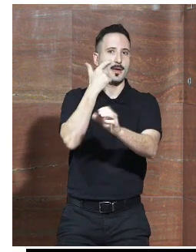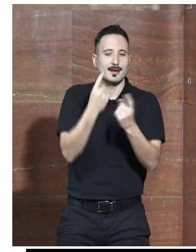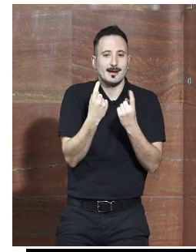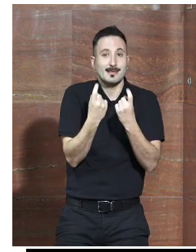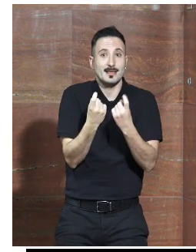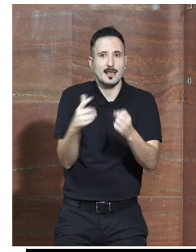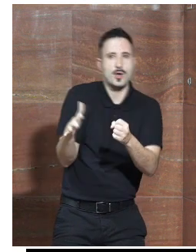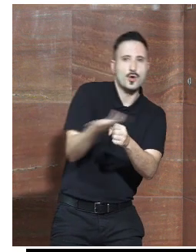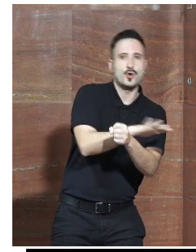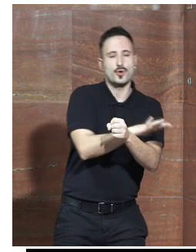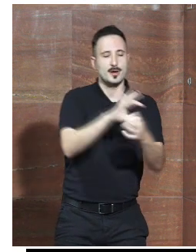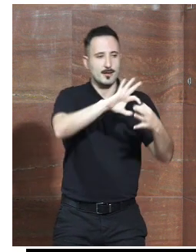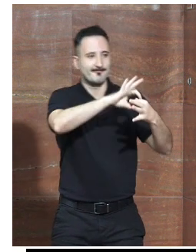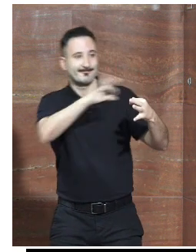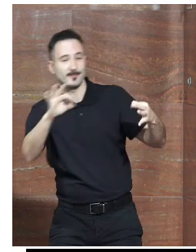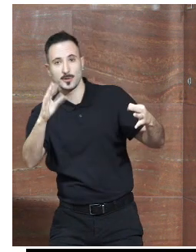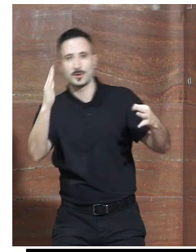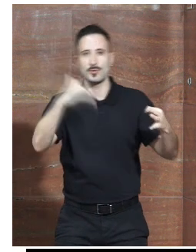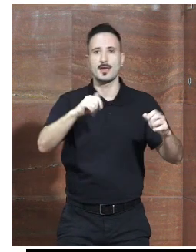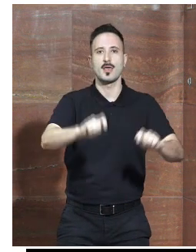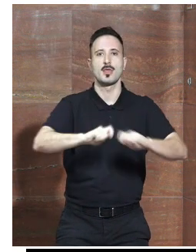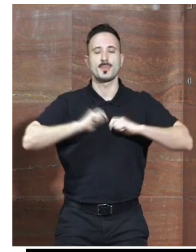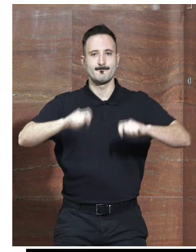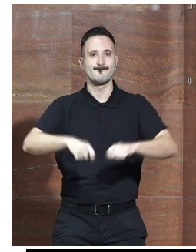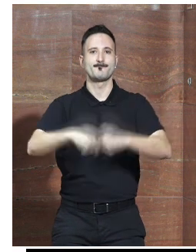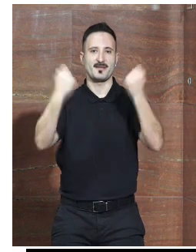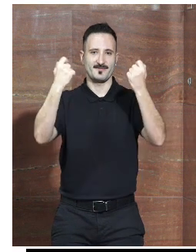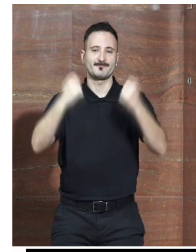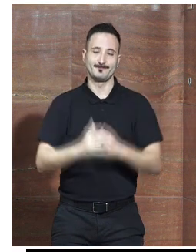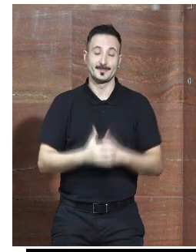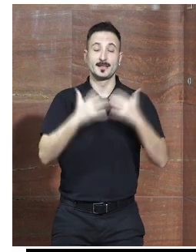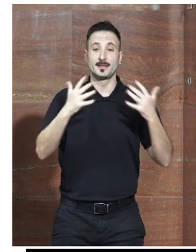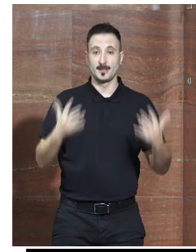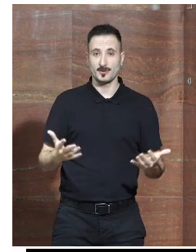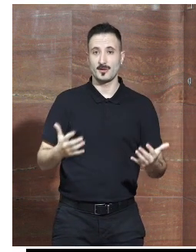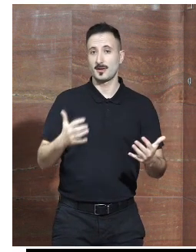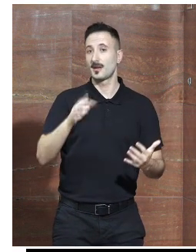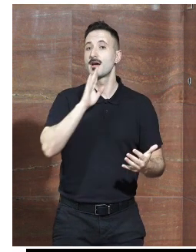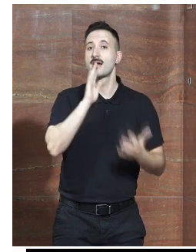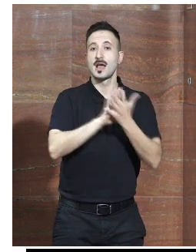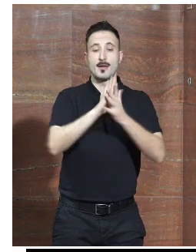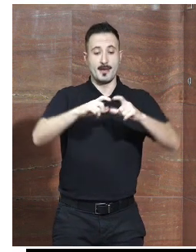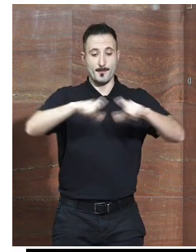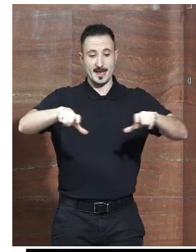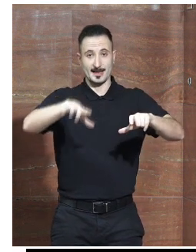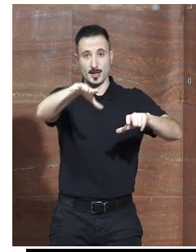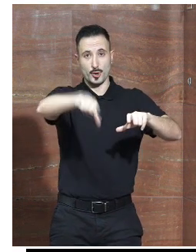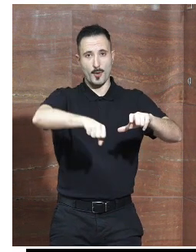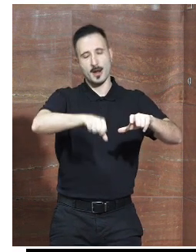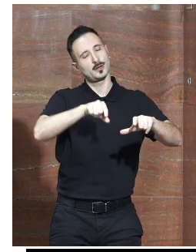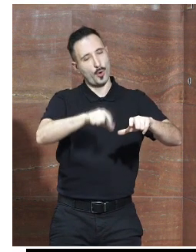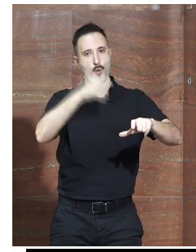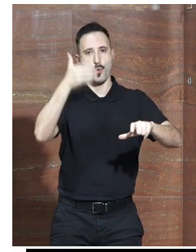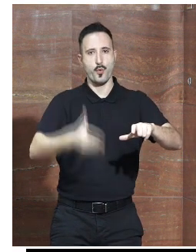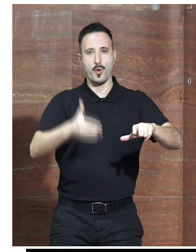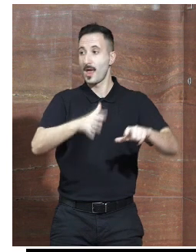esa ruptura de la cadena, me fastidia la vida, ¿no? Lo que decías, ¿no? De la compra del billete, bueno, esto es fundamental, ¿no? A mí